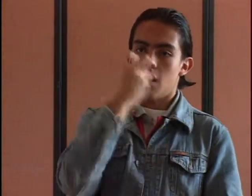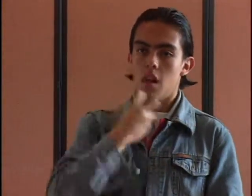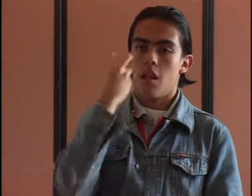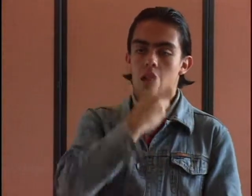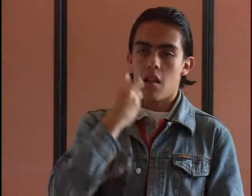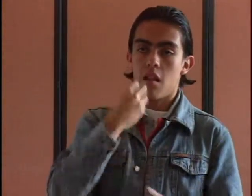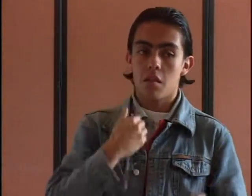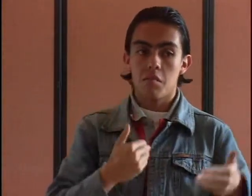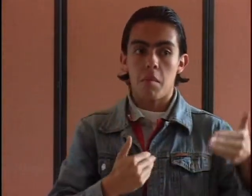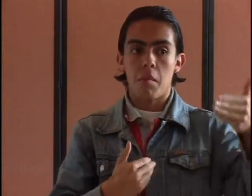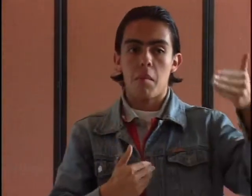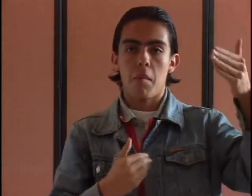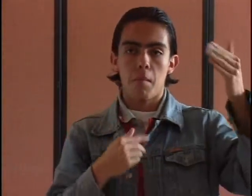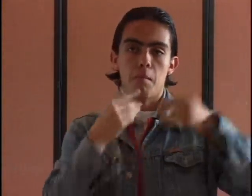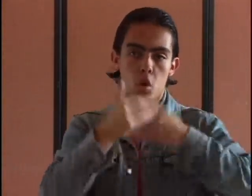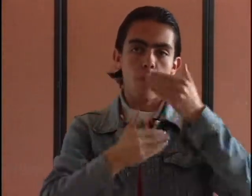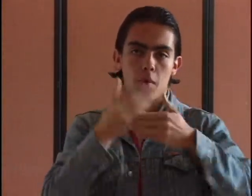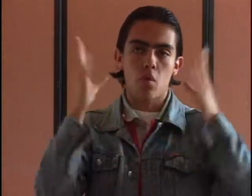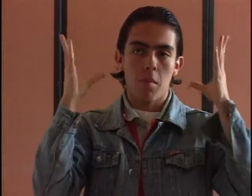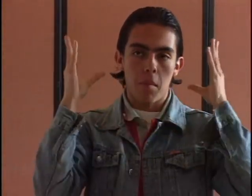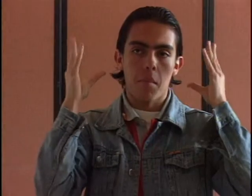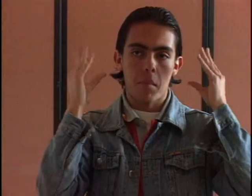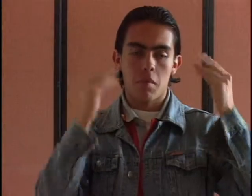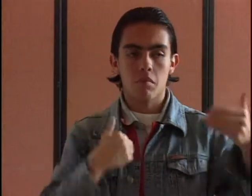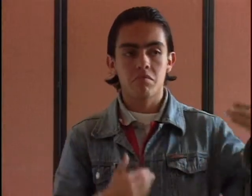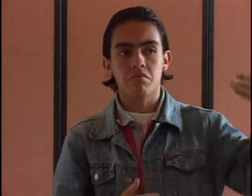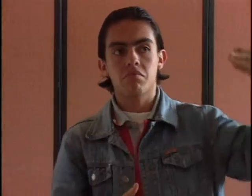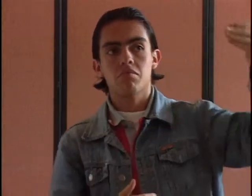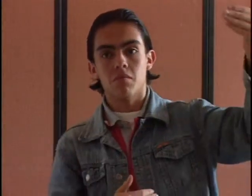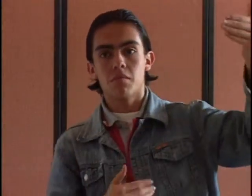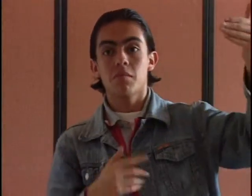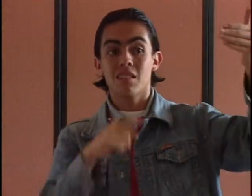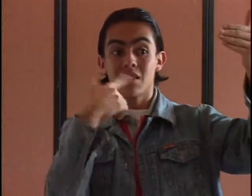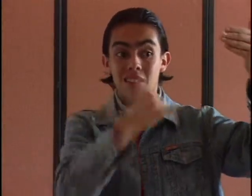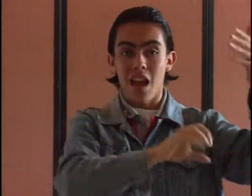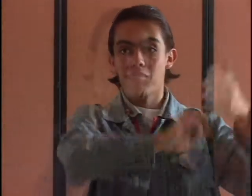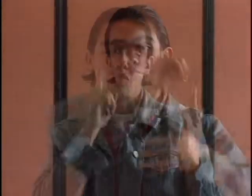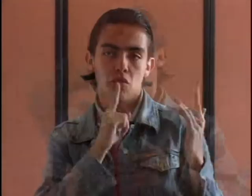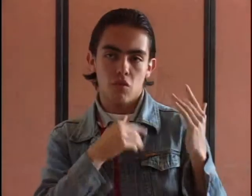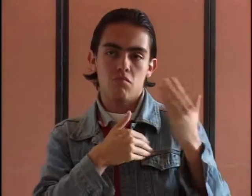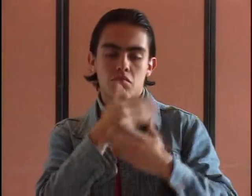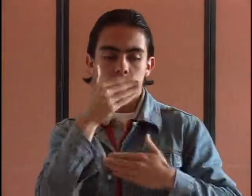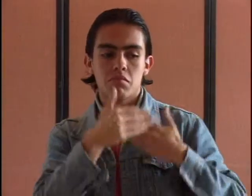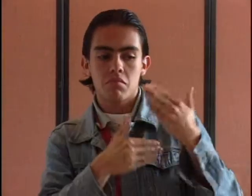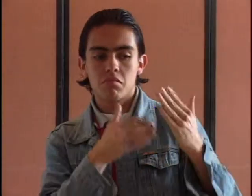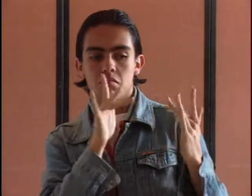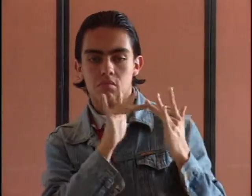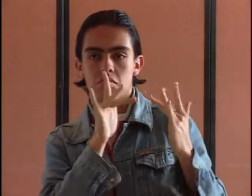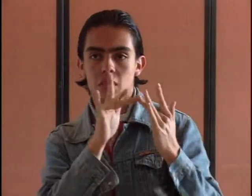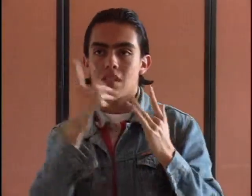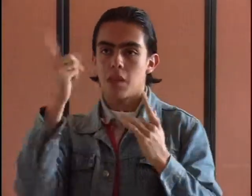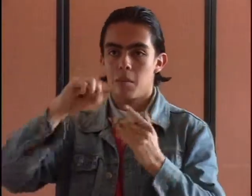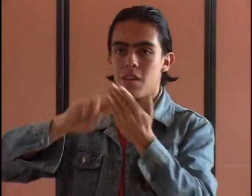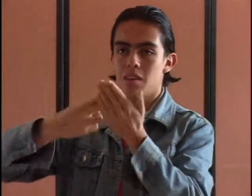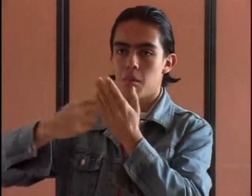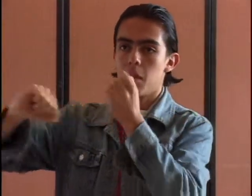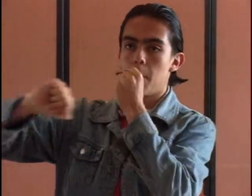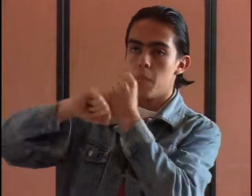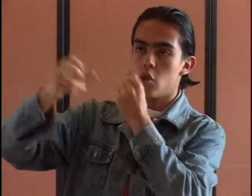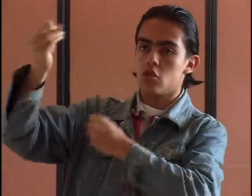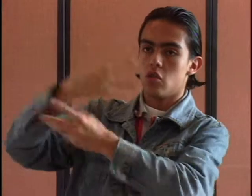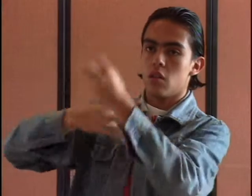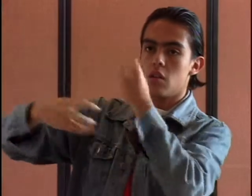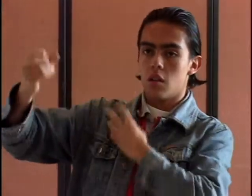el enfoque verbotonal, porque poco a poco fui perdiendo la audición. Luego de que estuve en ese